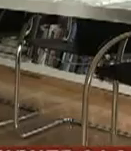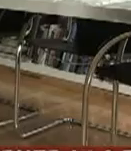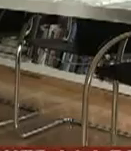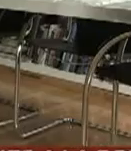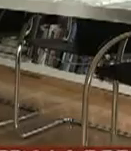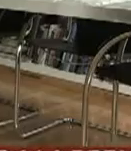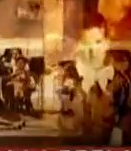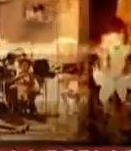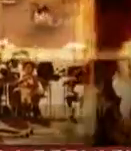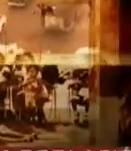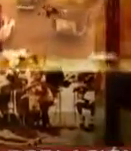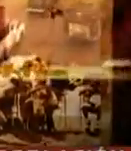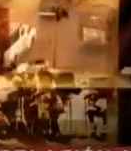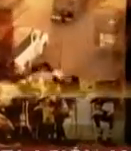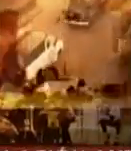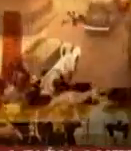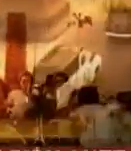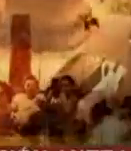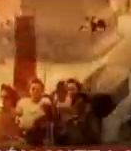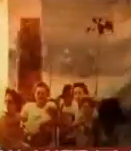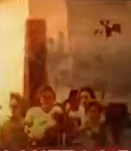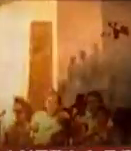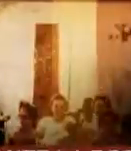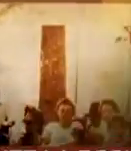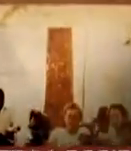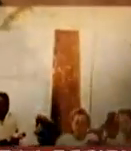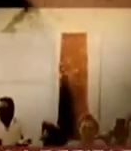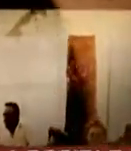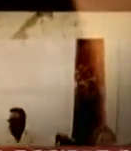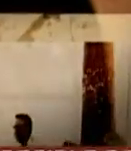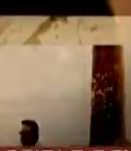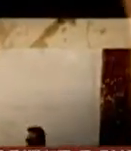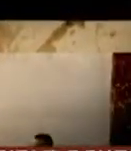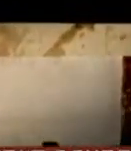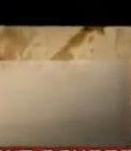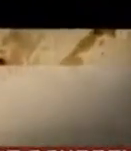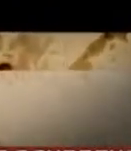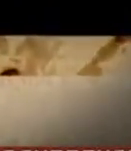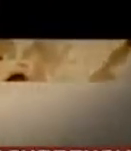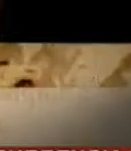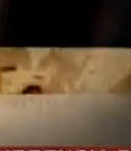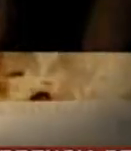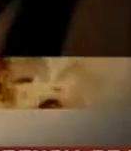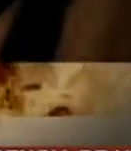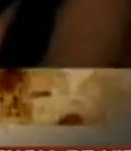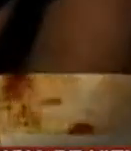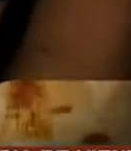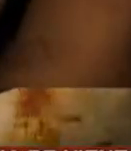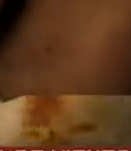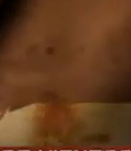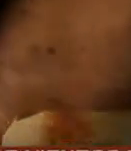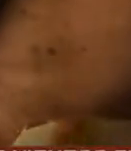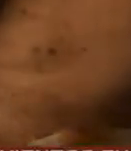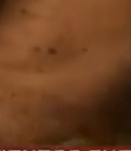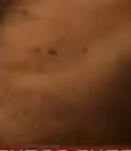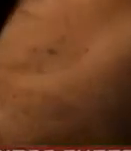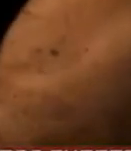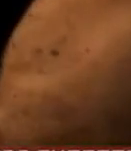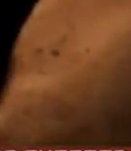periodismo cultural Fernando Benítez. Aguilar Camín será distinguido en la FIL por su trayectoria en el campo del periodismo